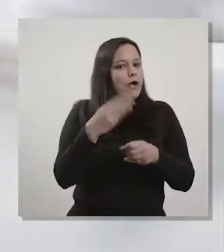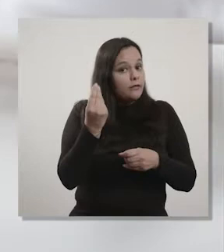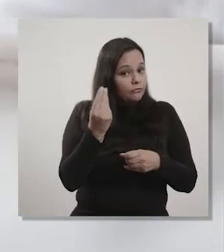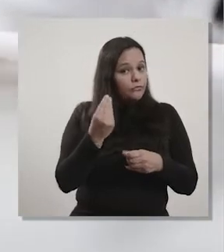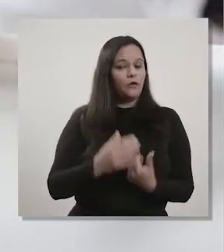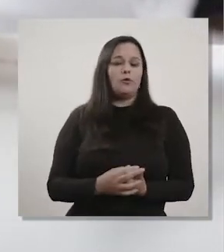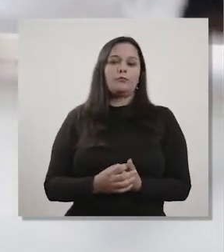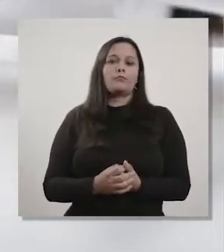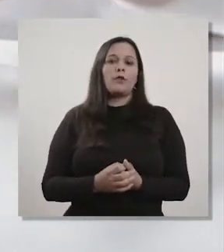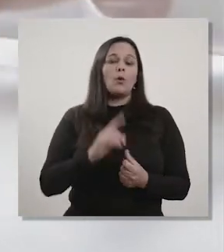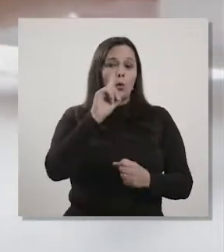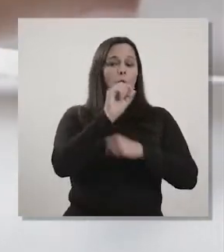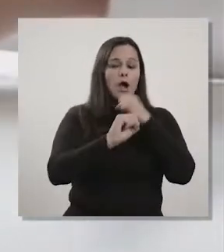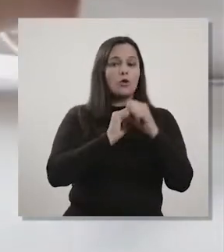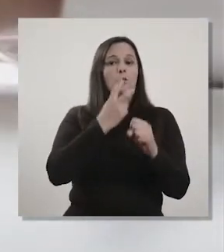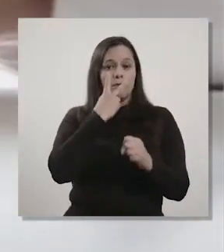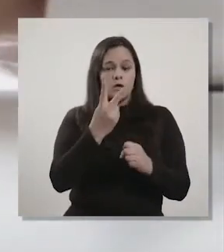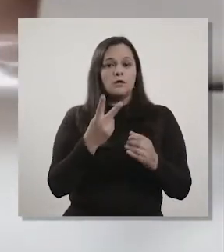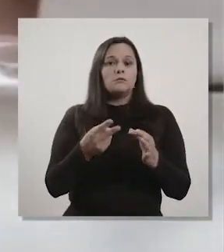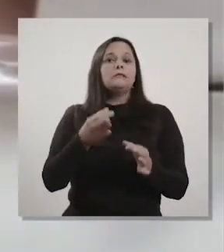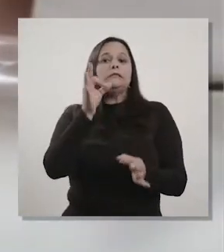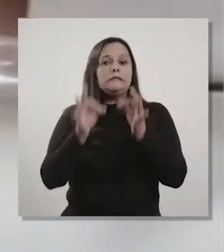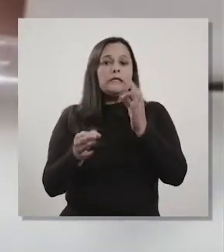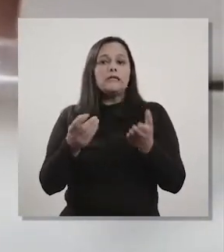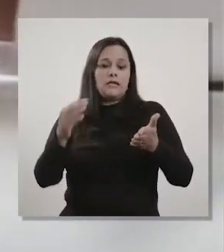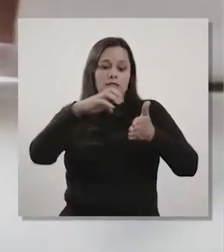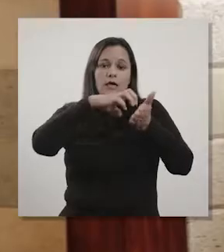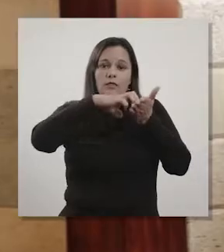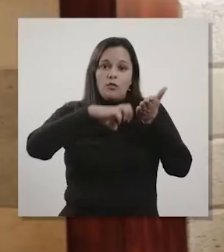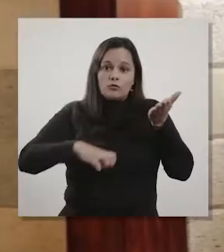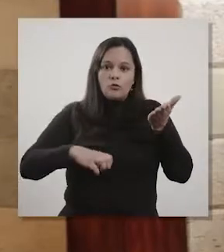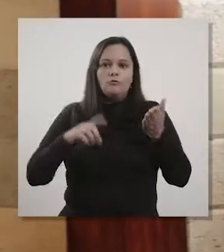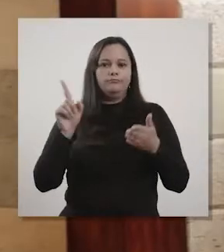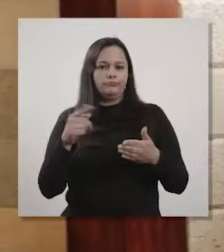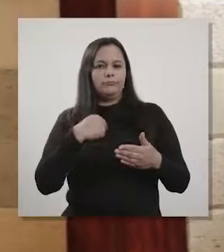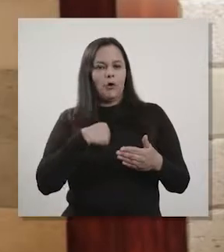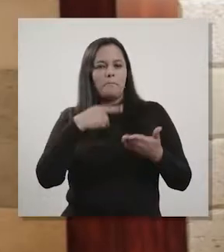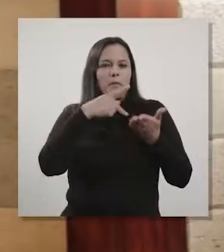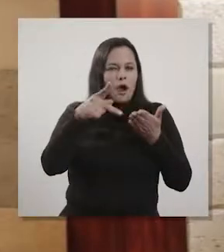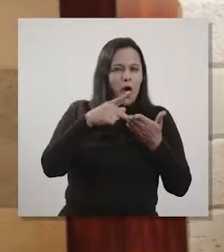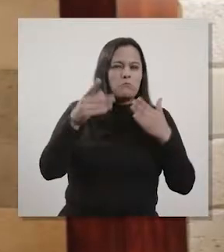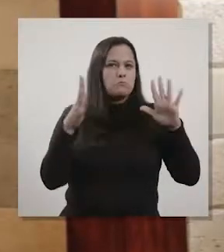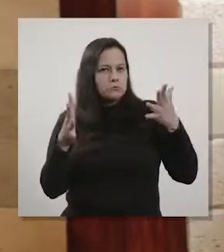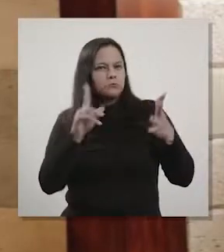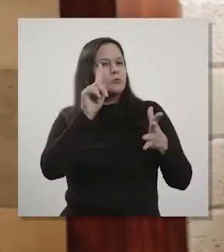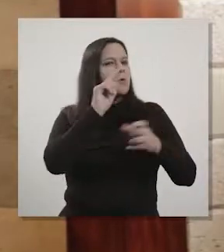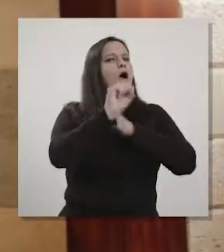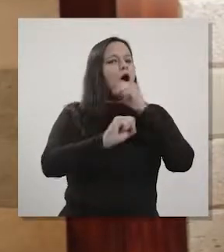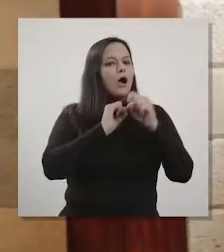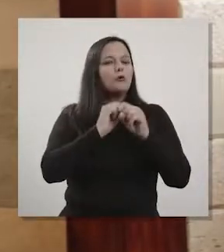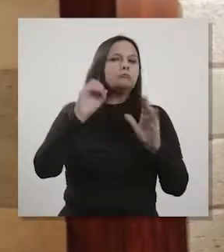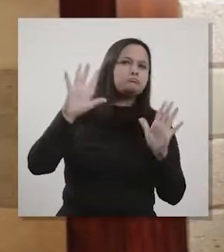año pude comprobar que sin realizar la deducción de los gastos personales, yo llegaba a pagar de acuerdo a mis